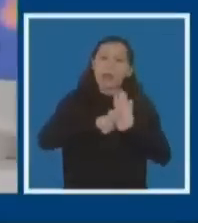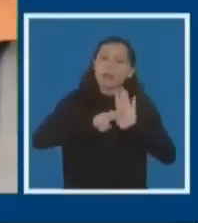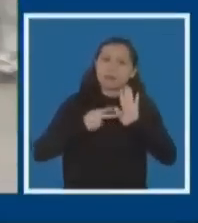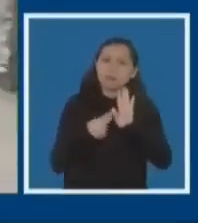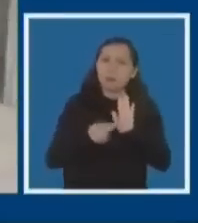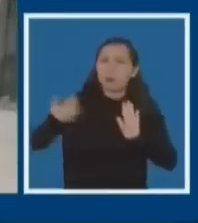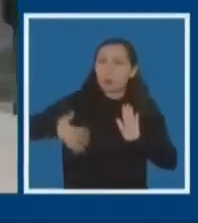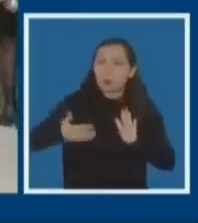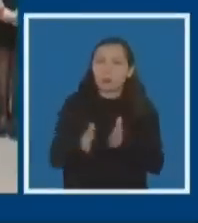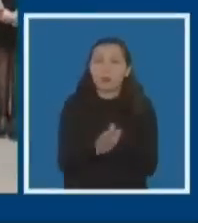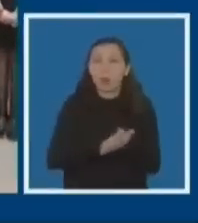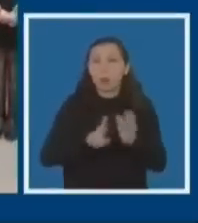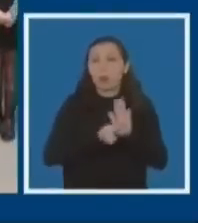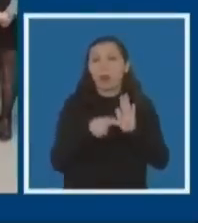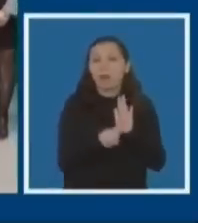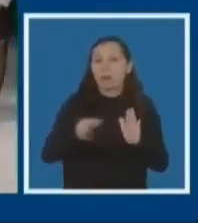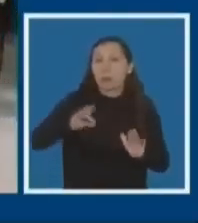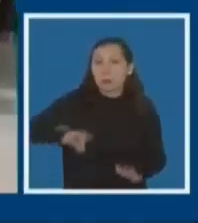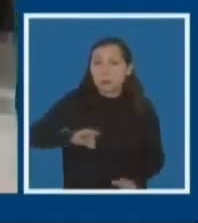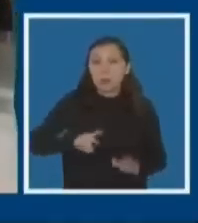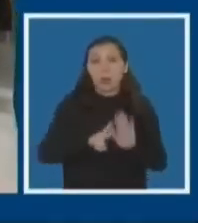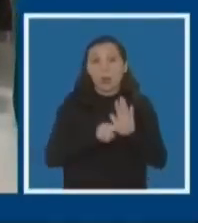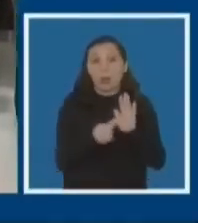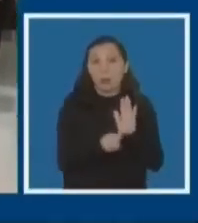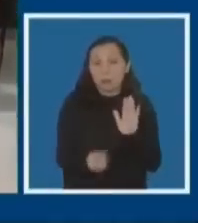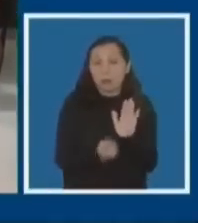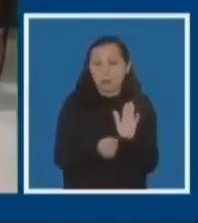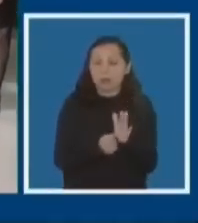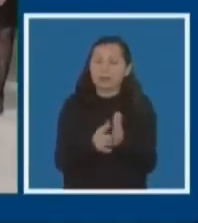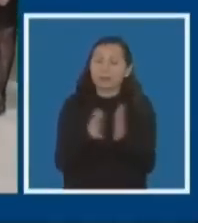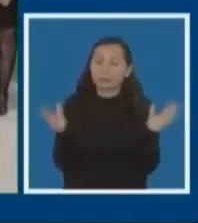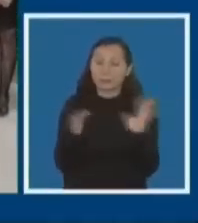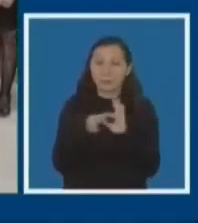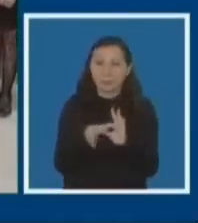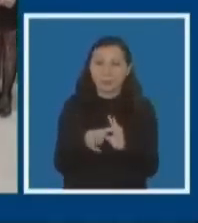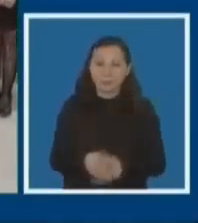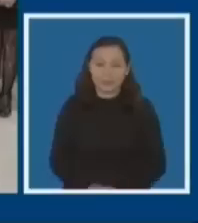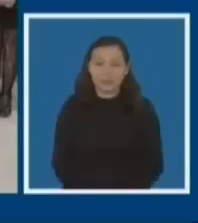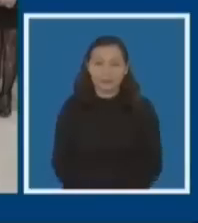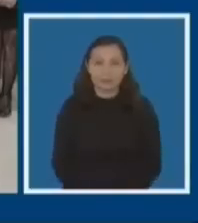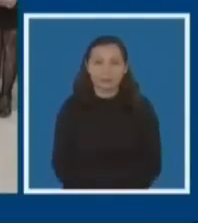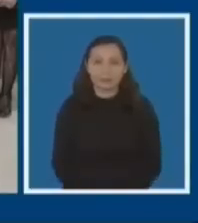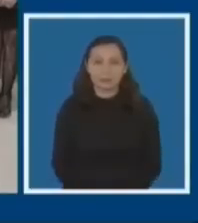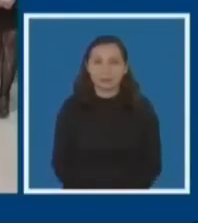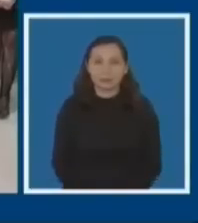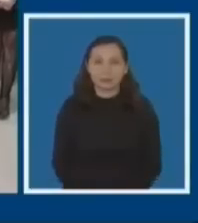tan relevantes como la reforma de pensiones o la reforma tributaria. Muchas gracias. Gracias. Subsecretario.